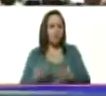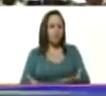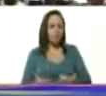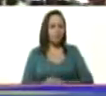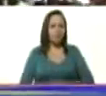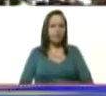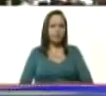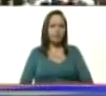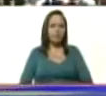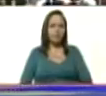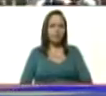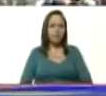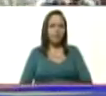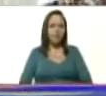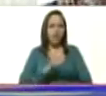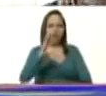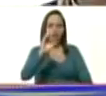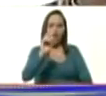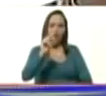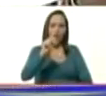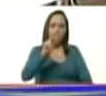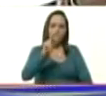Y con Viasa, también